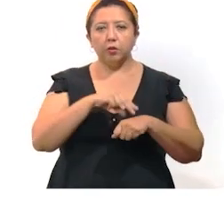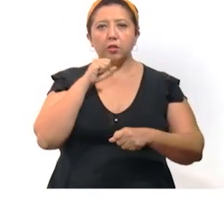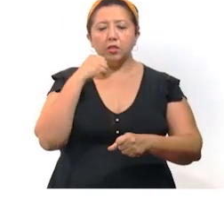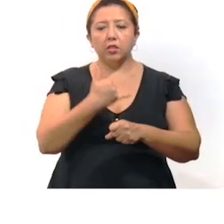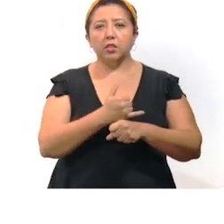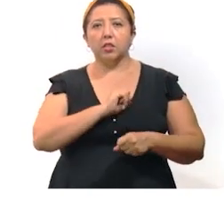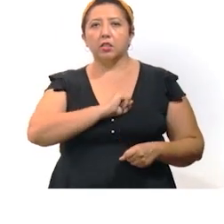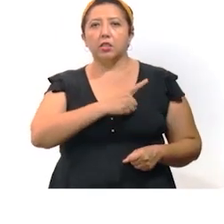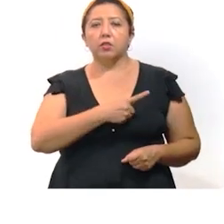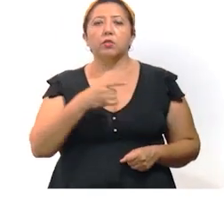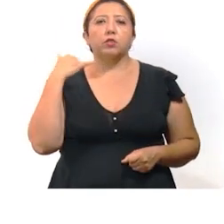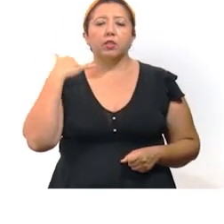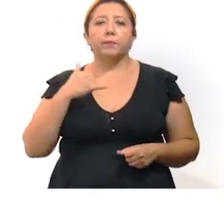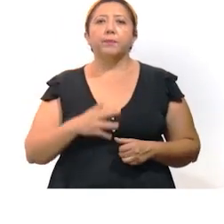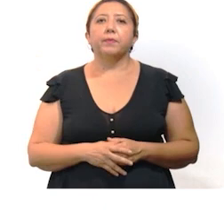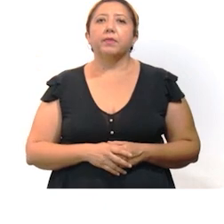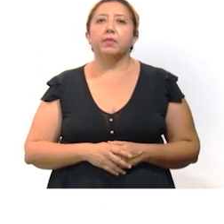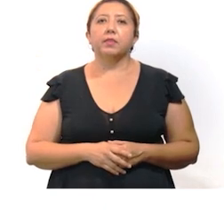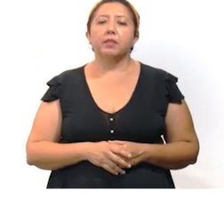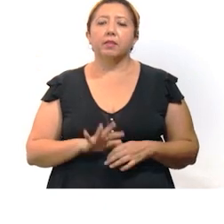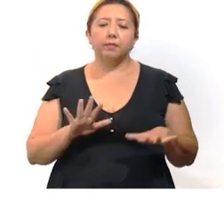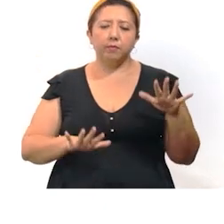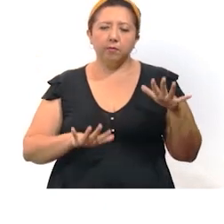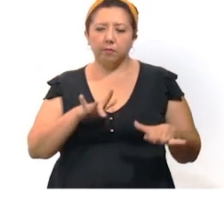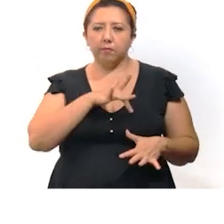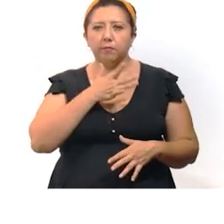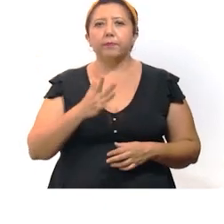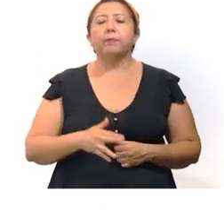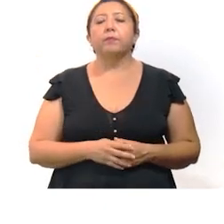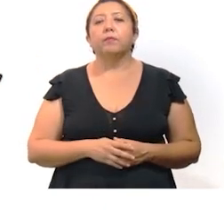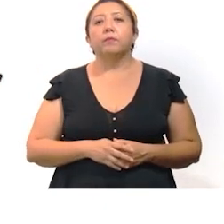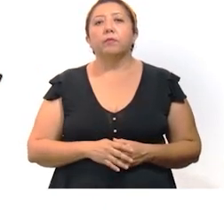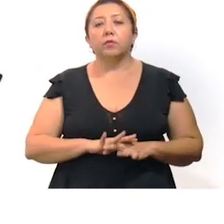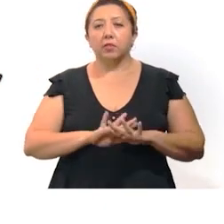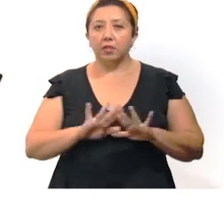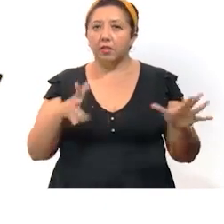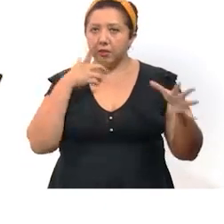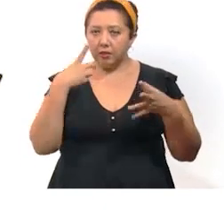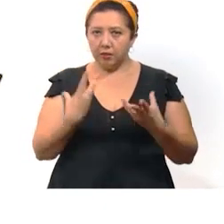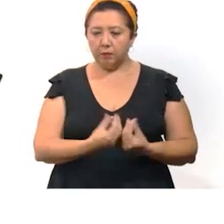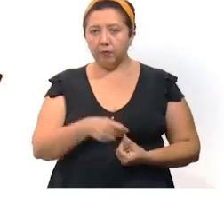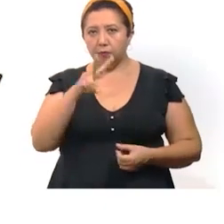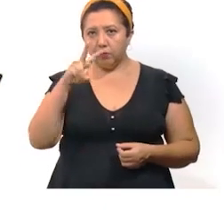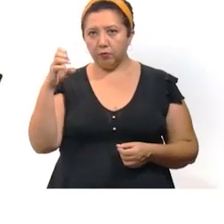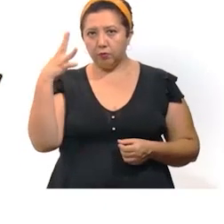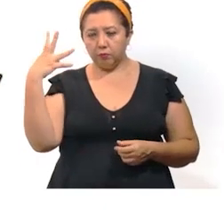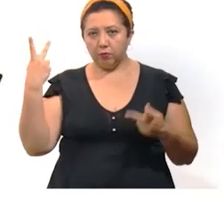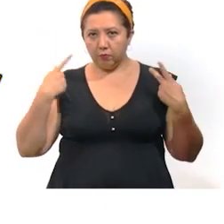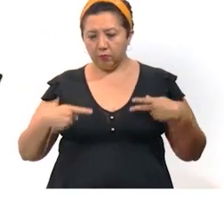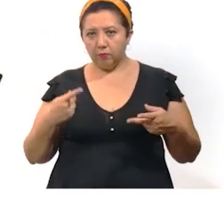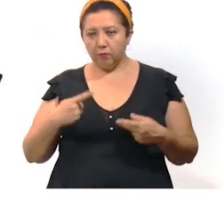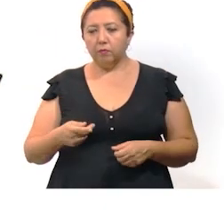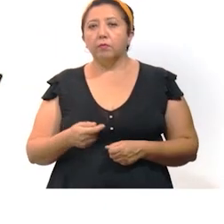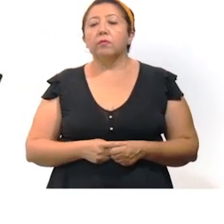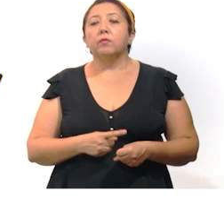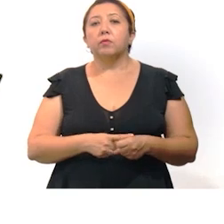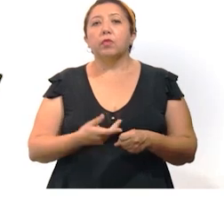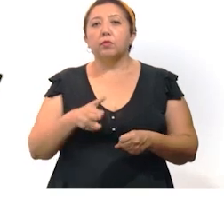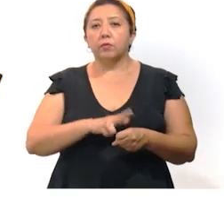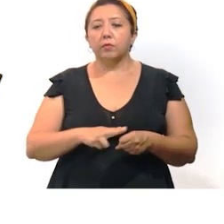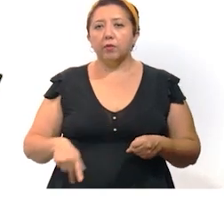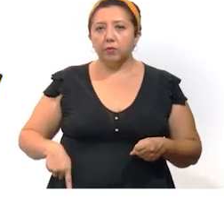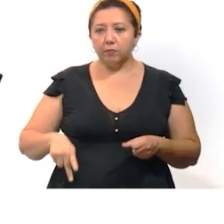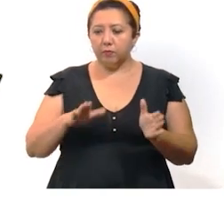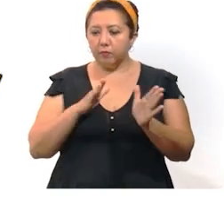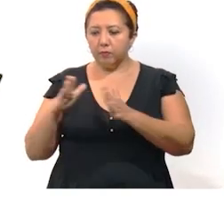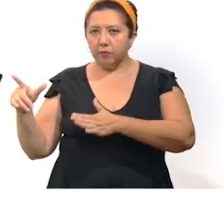personal médico de los servicios de salud de Yucatán. Presentan síntomas leves. Como ya mencionamos, 204 de los casos positivos están en